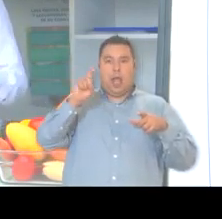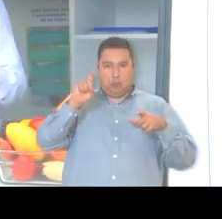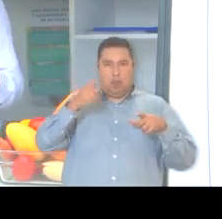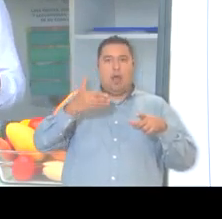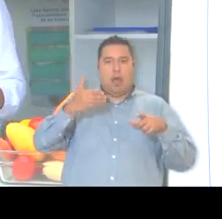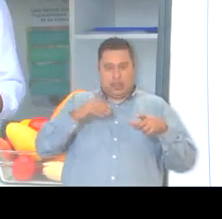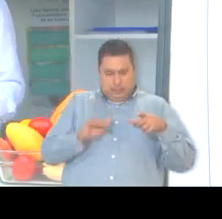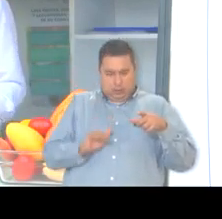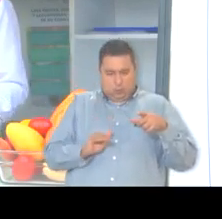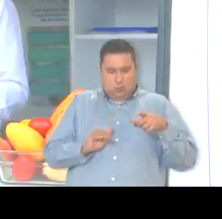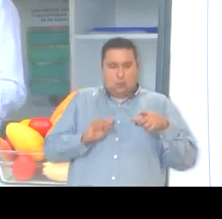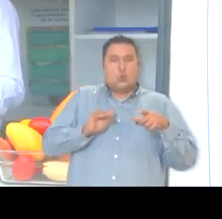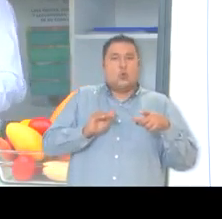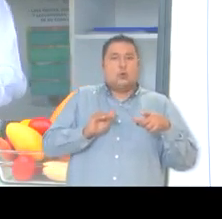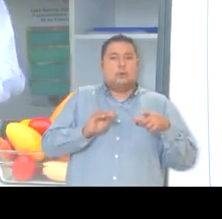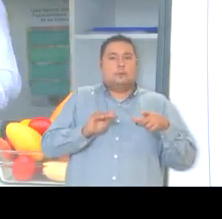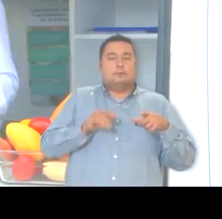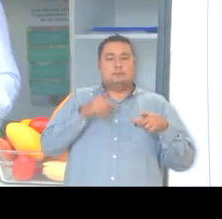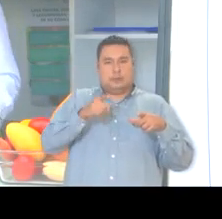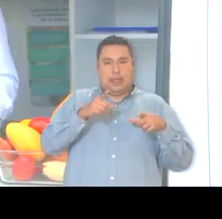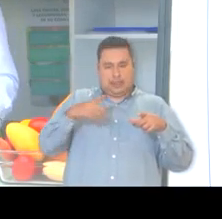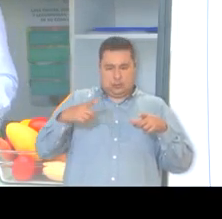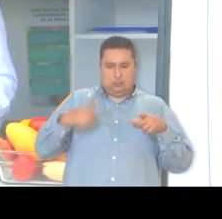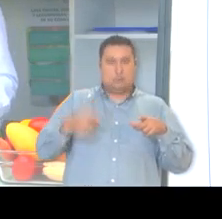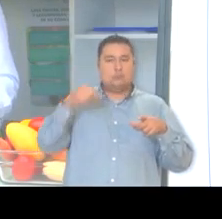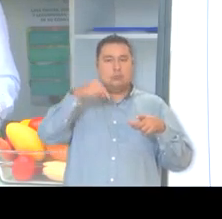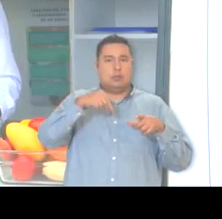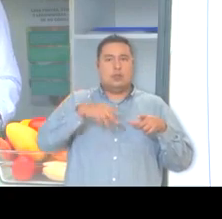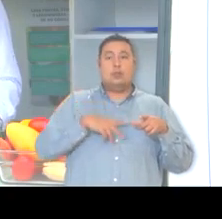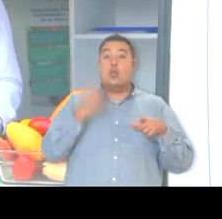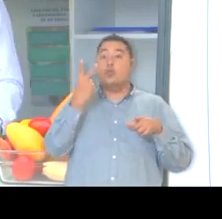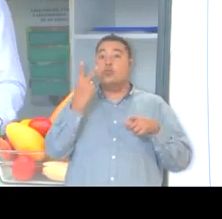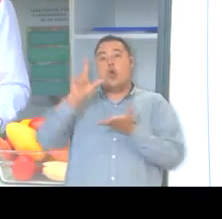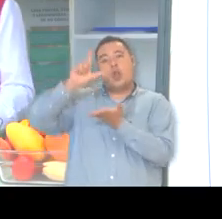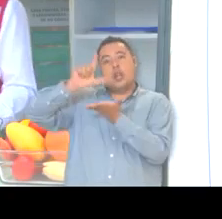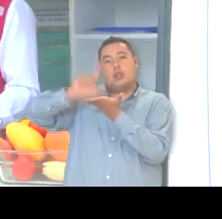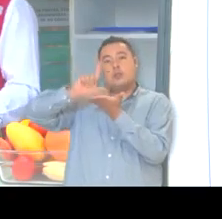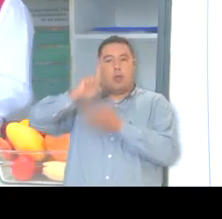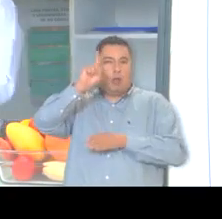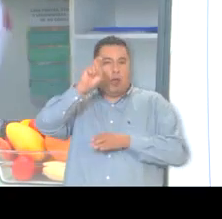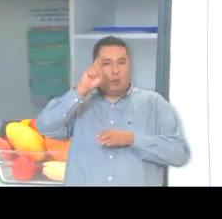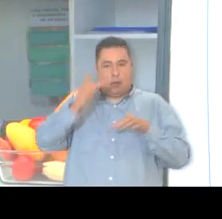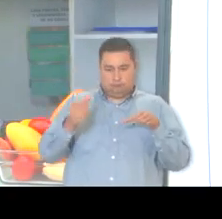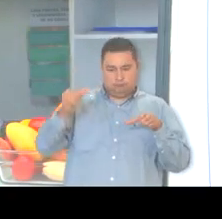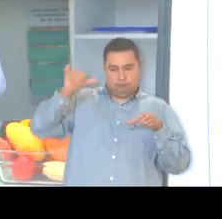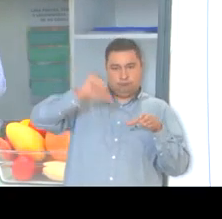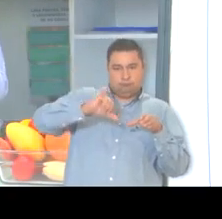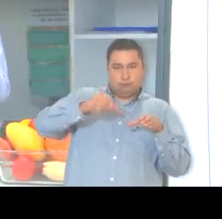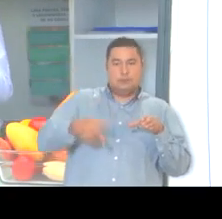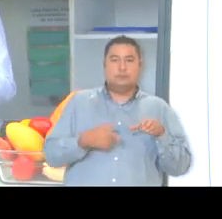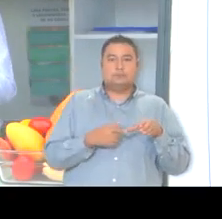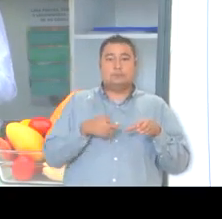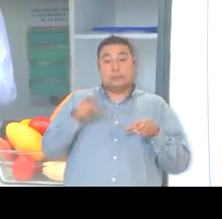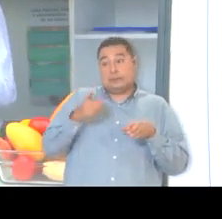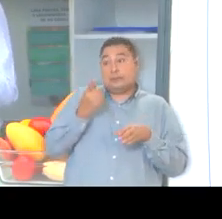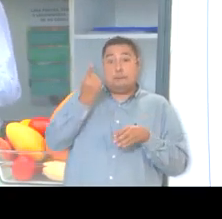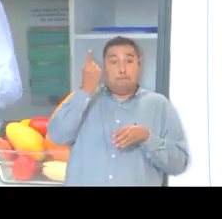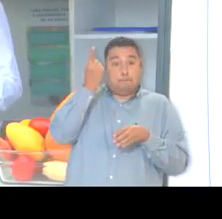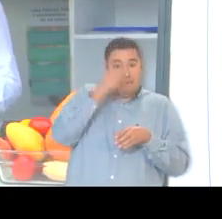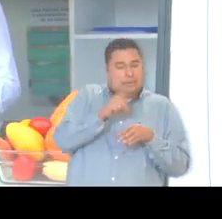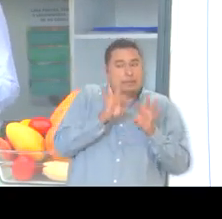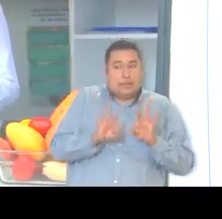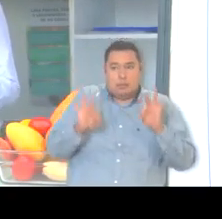agua previamente medida. En este recipiente coloqué 2 litros de agua. La instrucción del fabricante